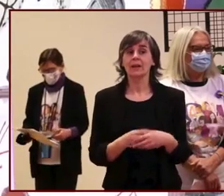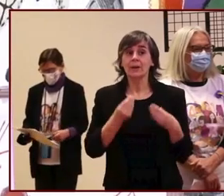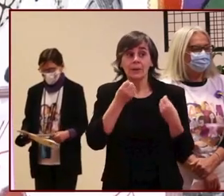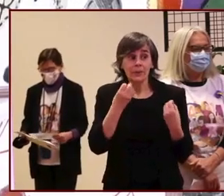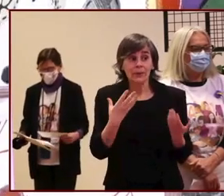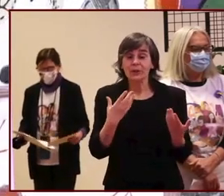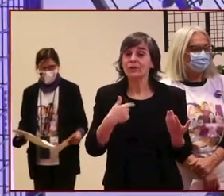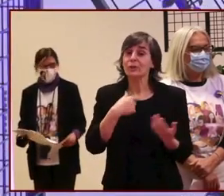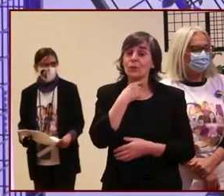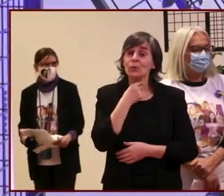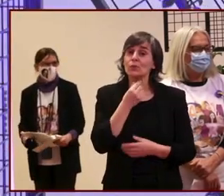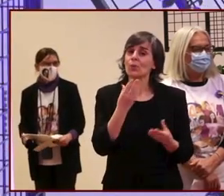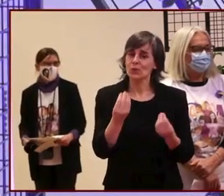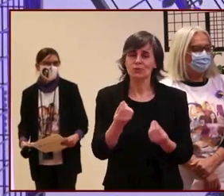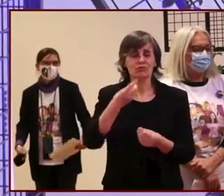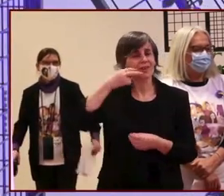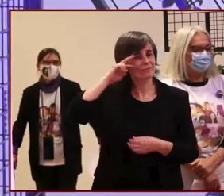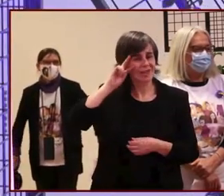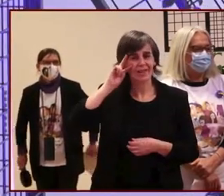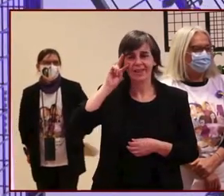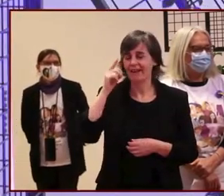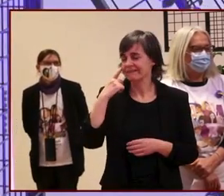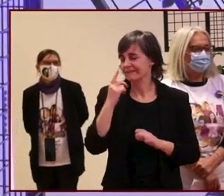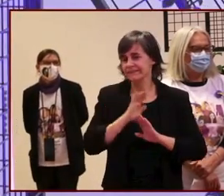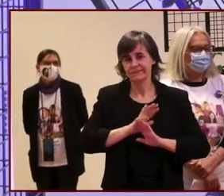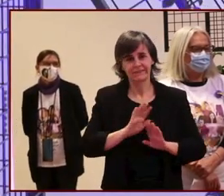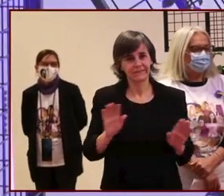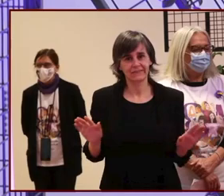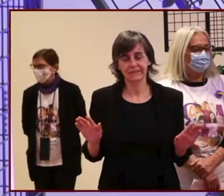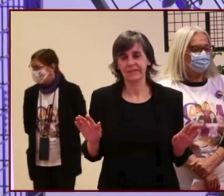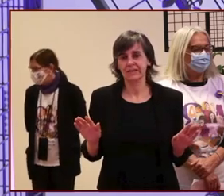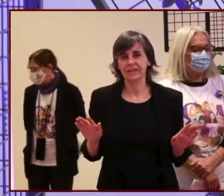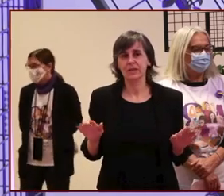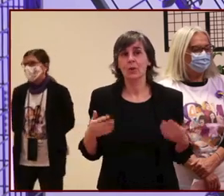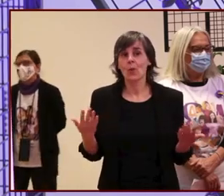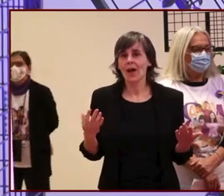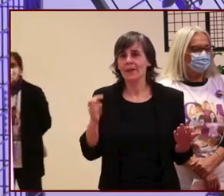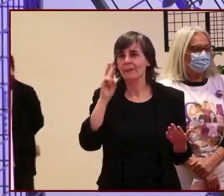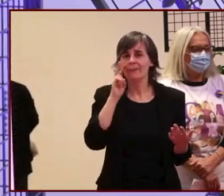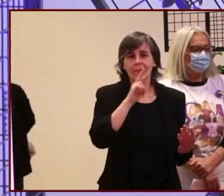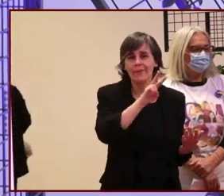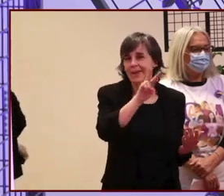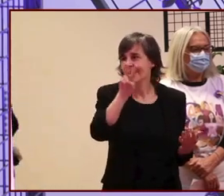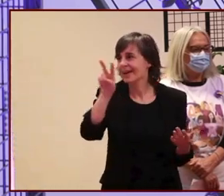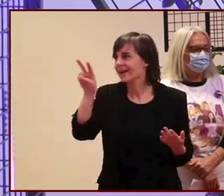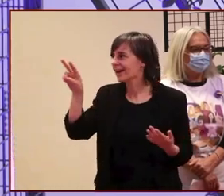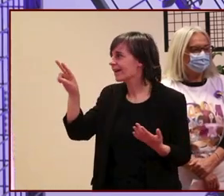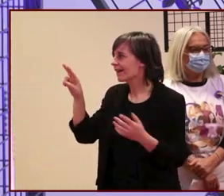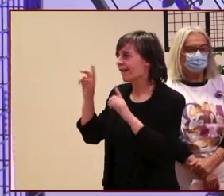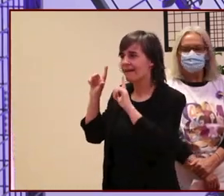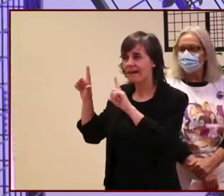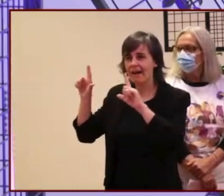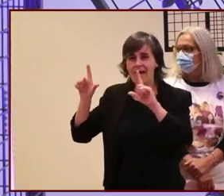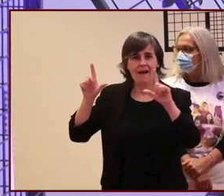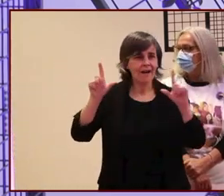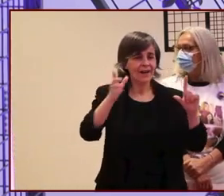gusta fue una experiencia muy extraordinaria mirar tantas cosas como nos hicieron tan